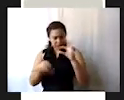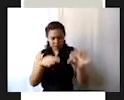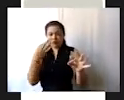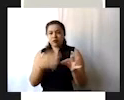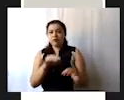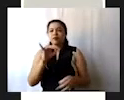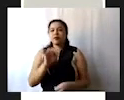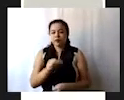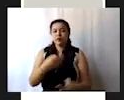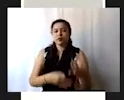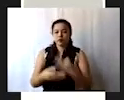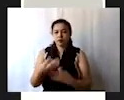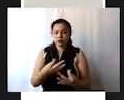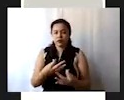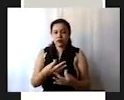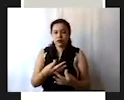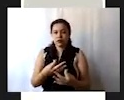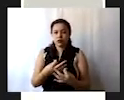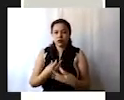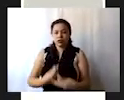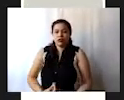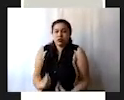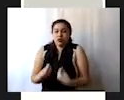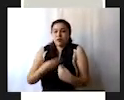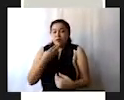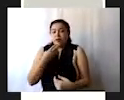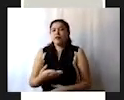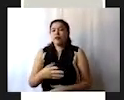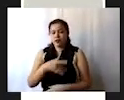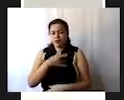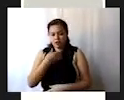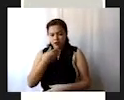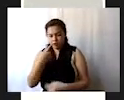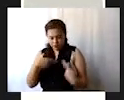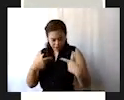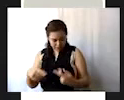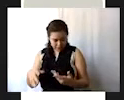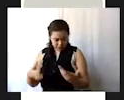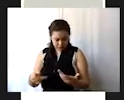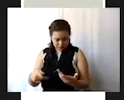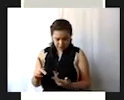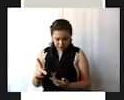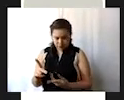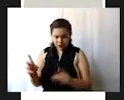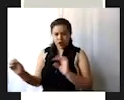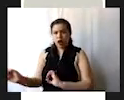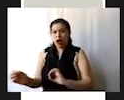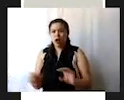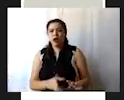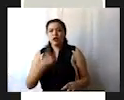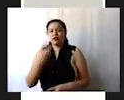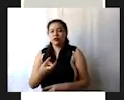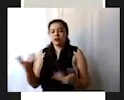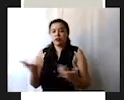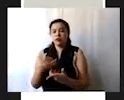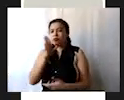todos queremos de alguna forma vivir bien y en bienestar como personas, pero no dejar de lado que esto no se puede realizar